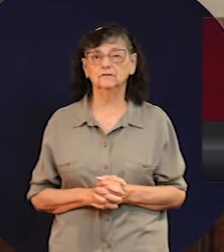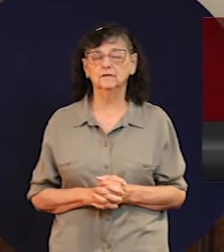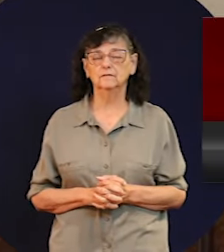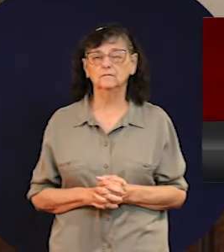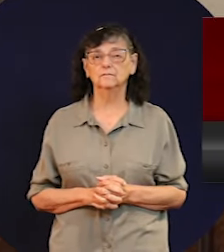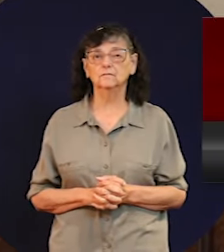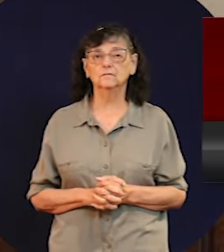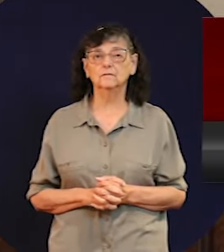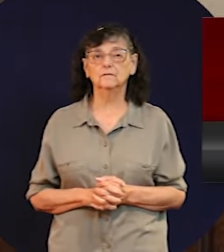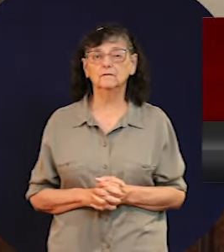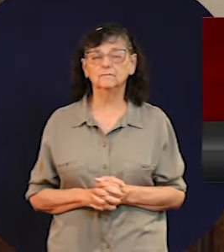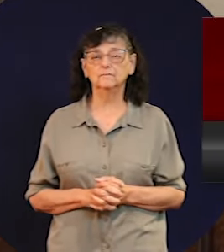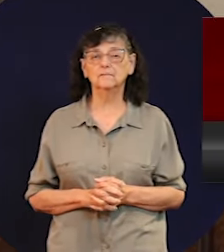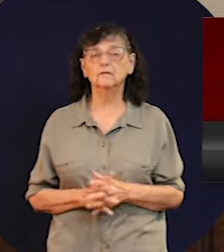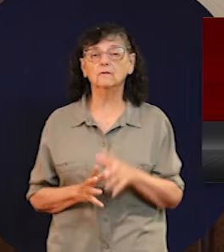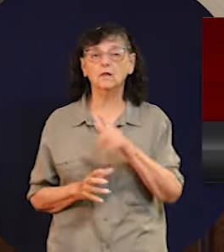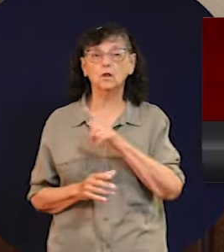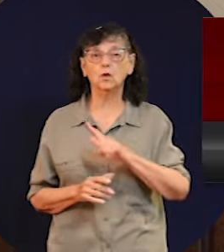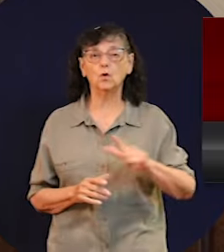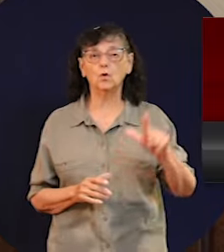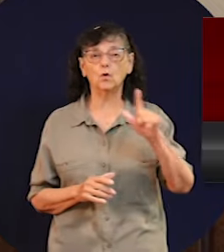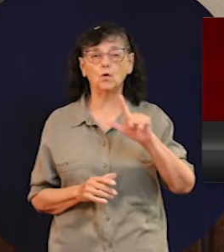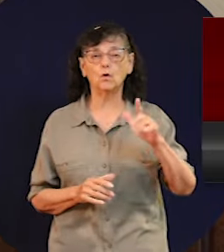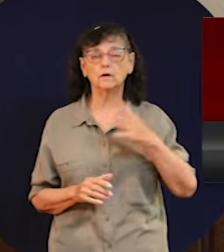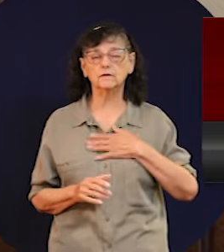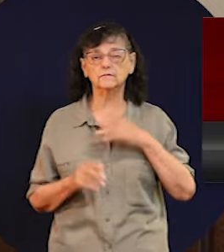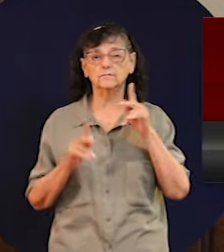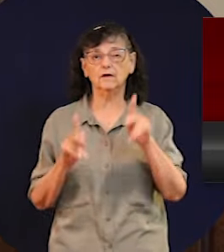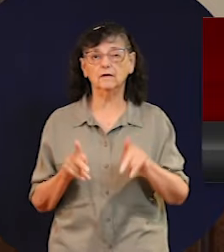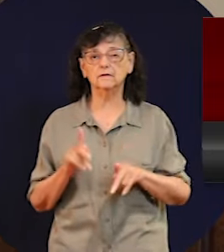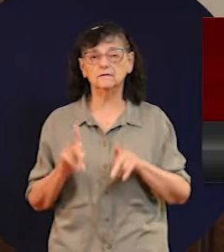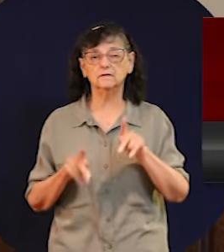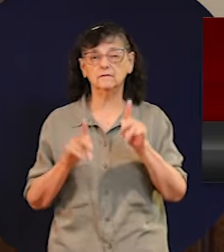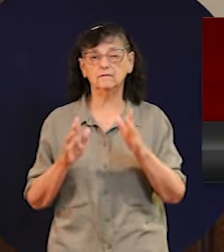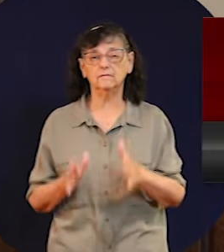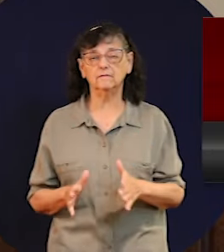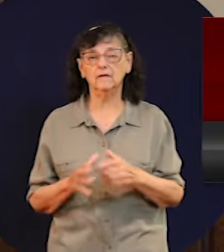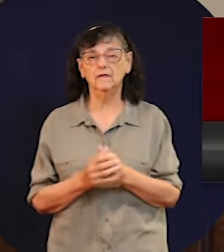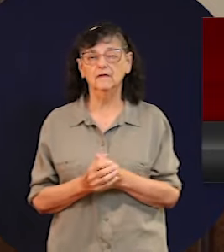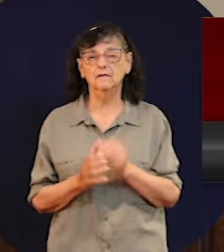El Señor es mi pastor,